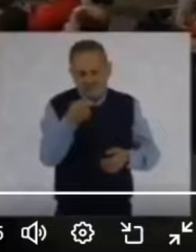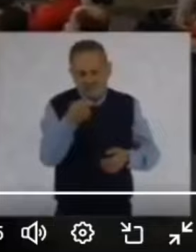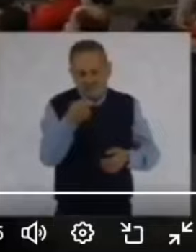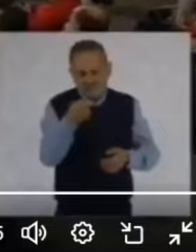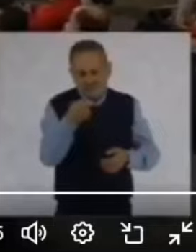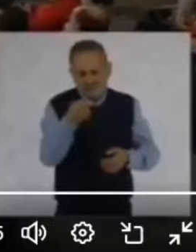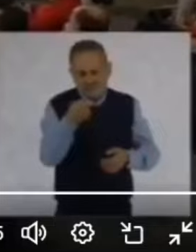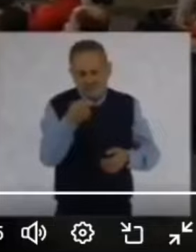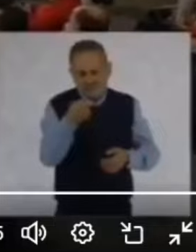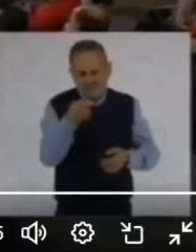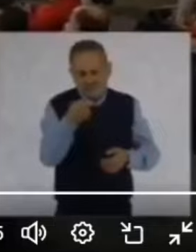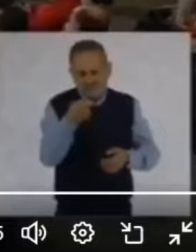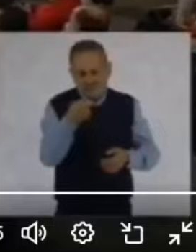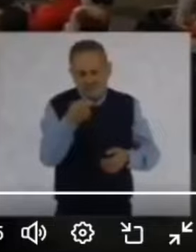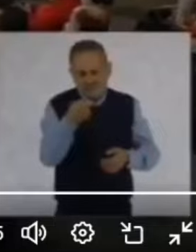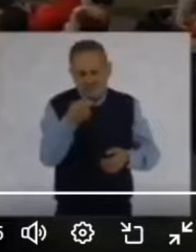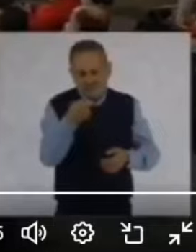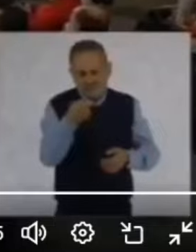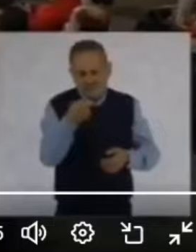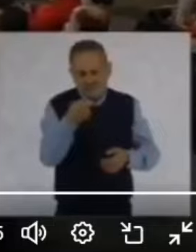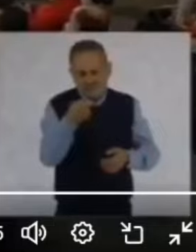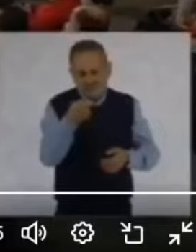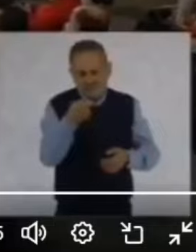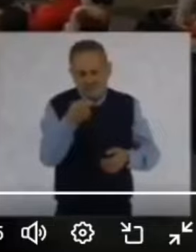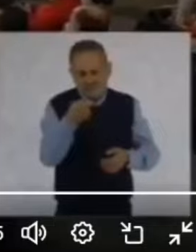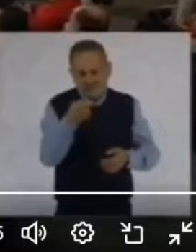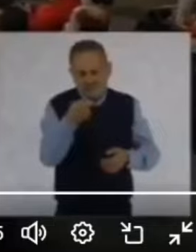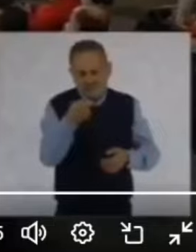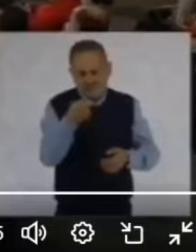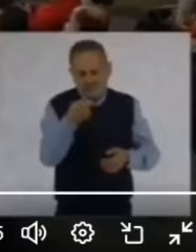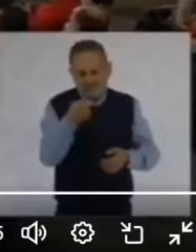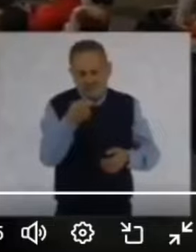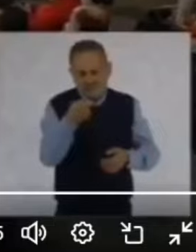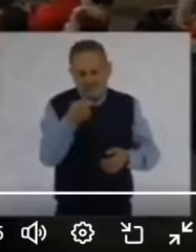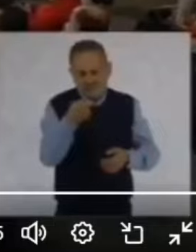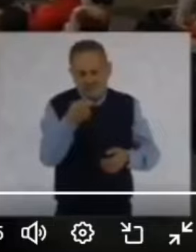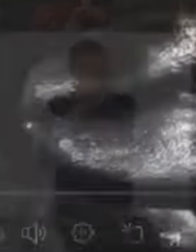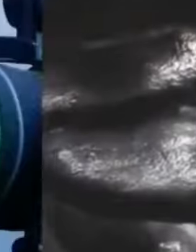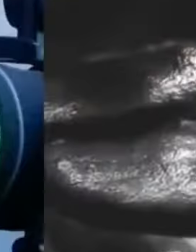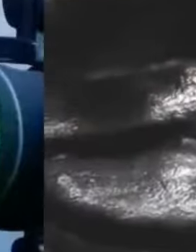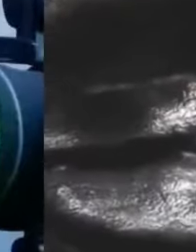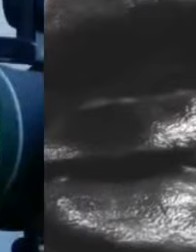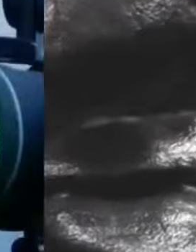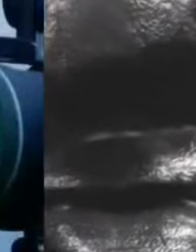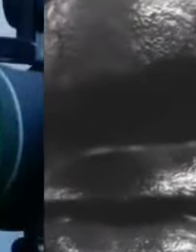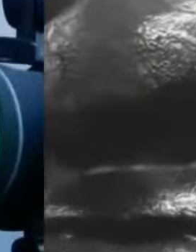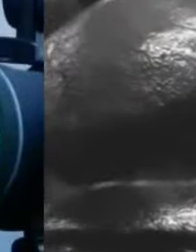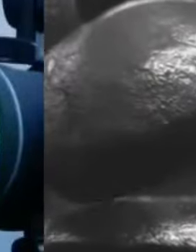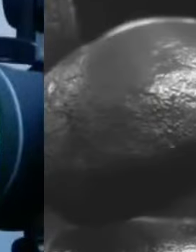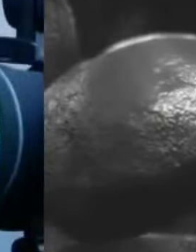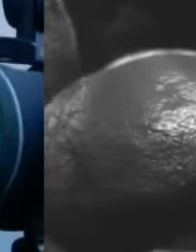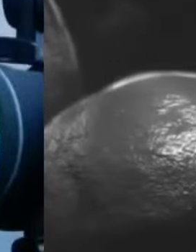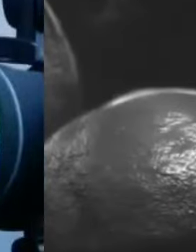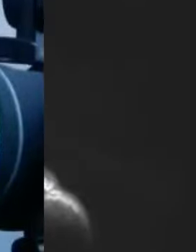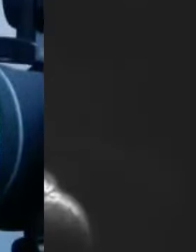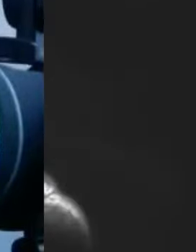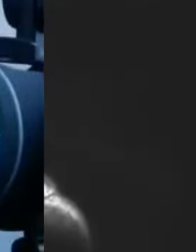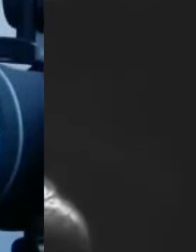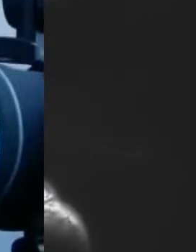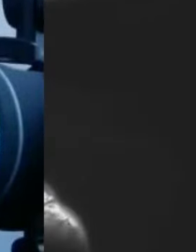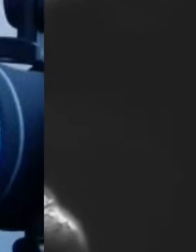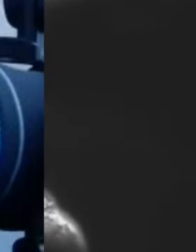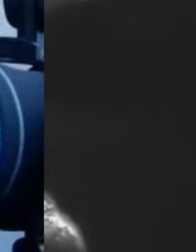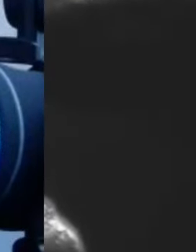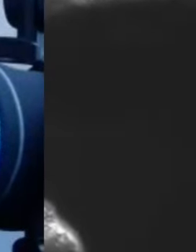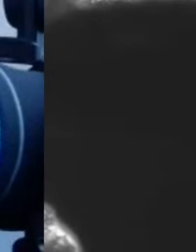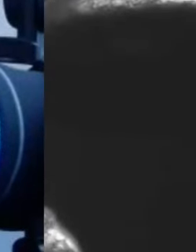dejar ese poderosísimo like para que vean como en lo que comentábamos en la de la nota anterior es una mentira completamente lo que decía Mariana Gómez del